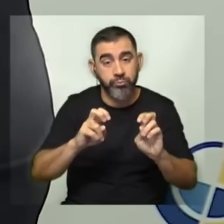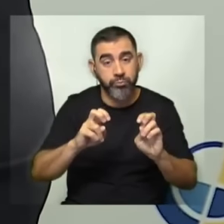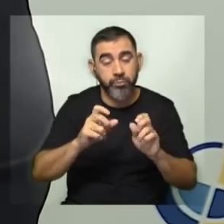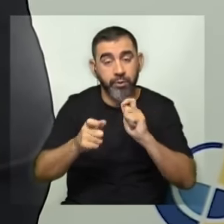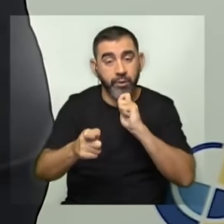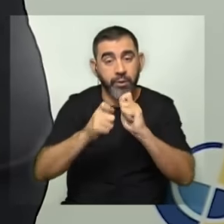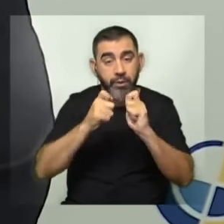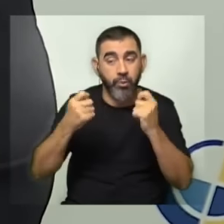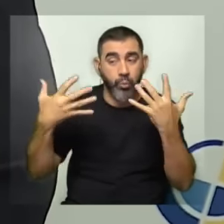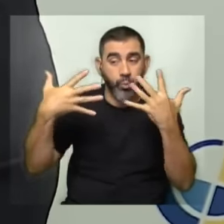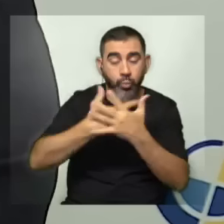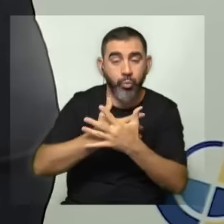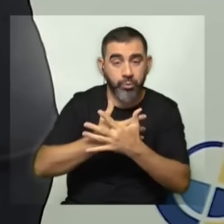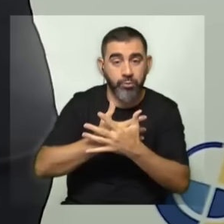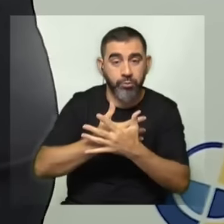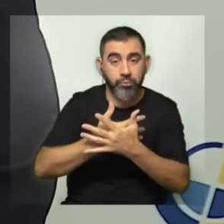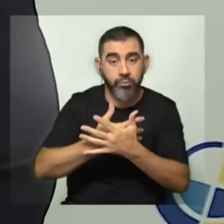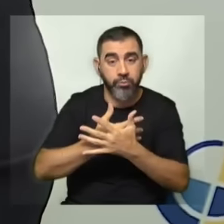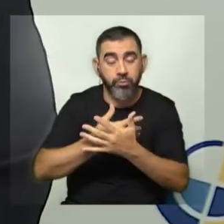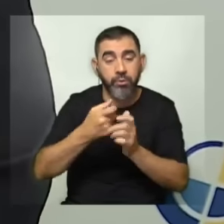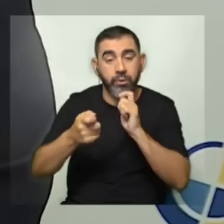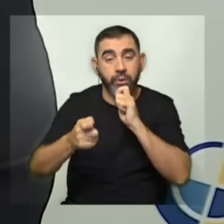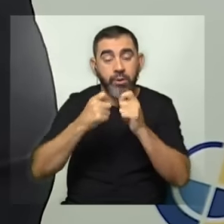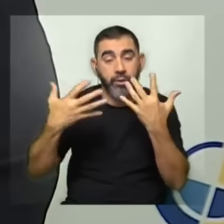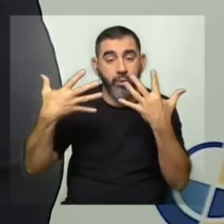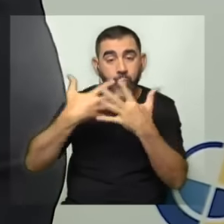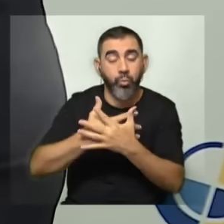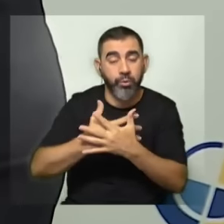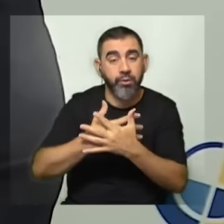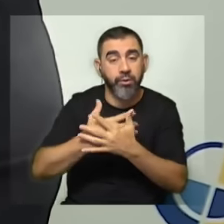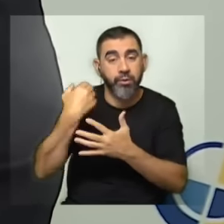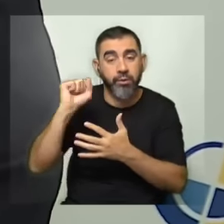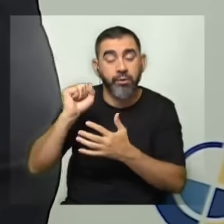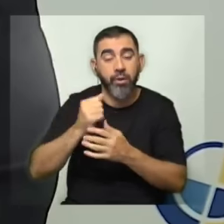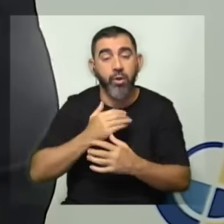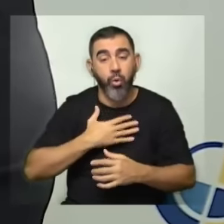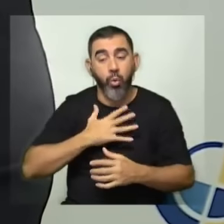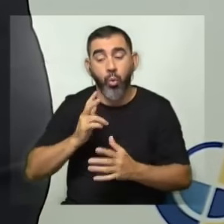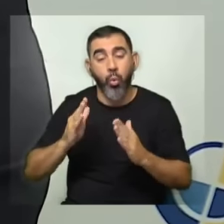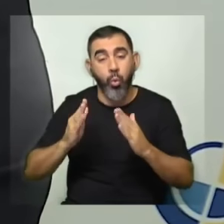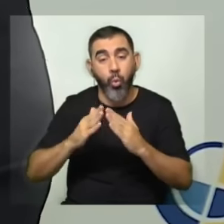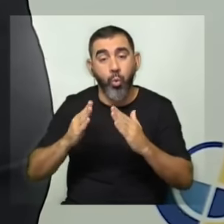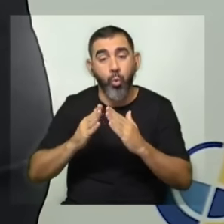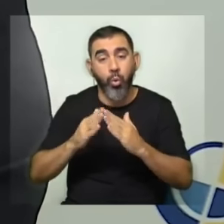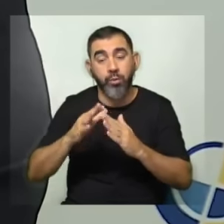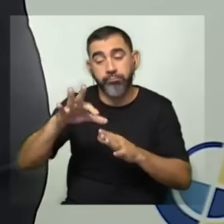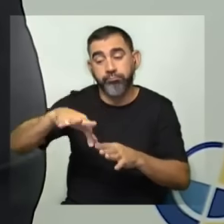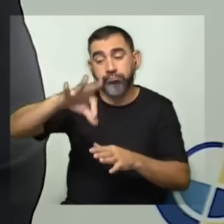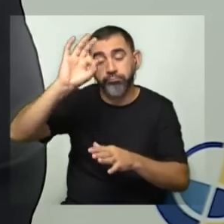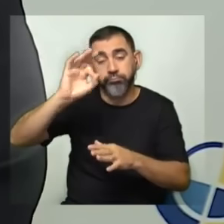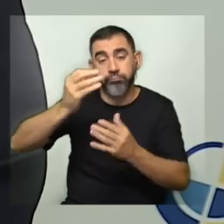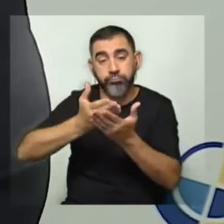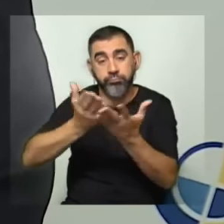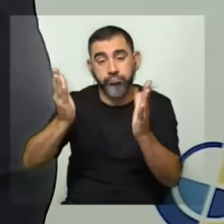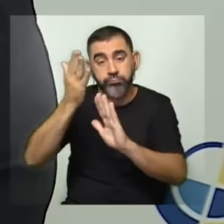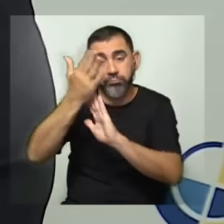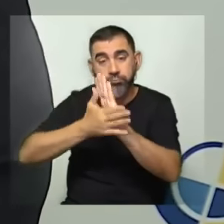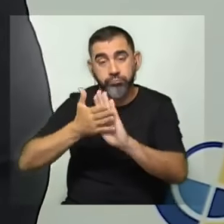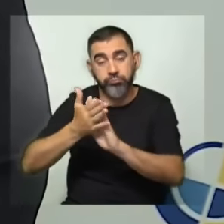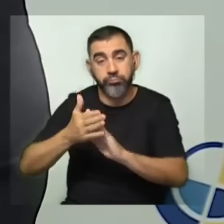encuestas de victimización eh las encuestas de victimización básicamente se realizan a los hogares este que salen sorteados en una muestra en todo el